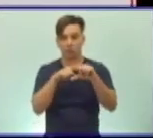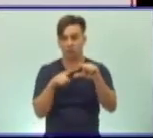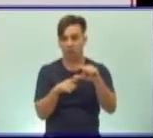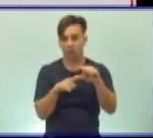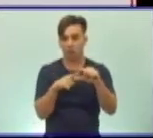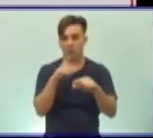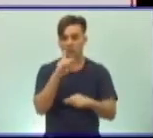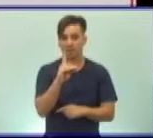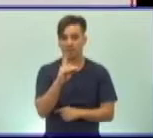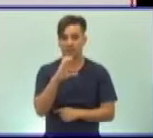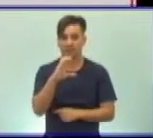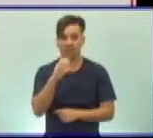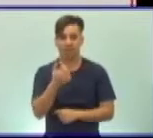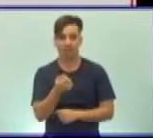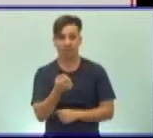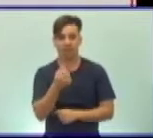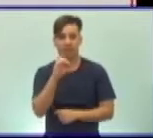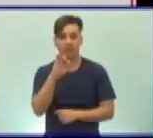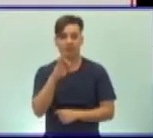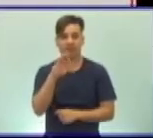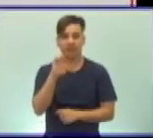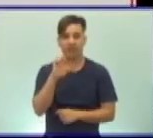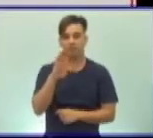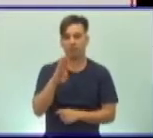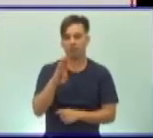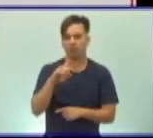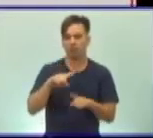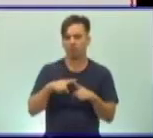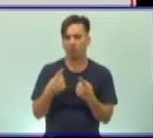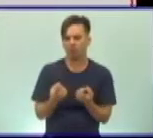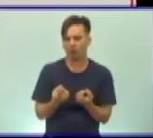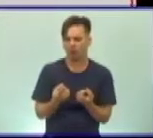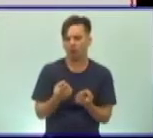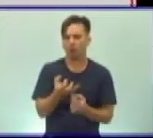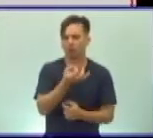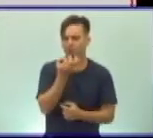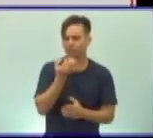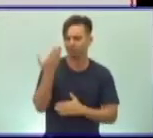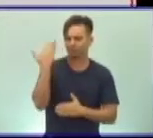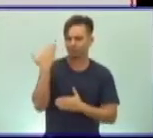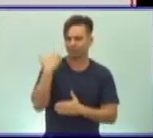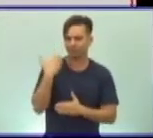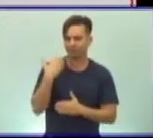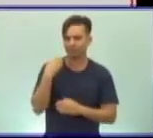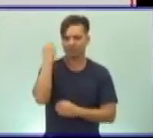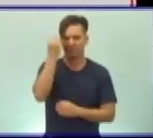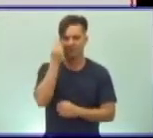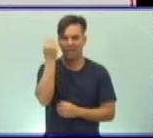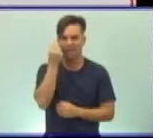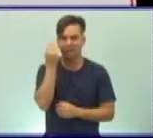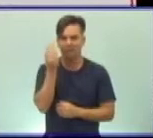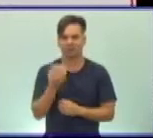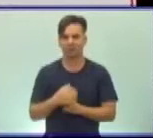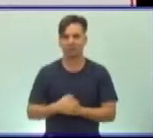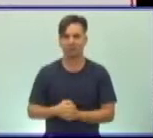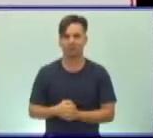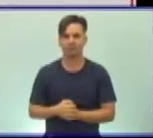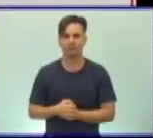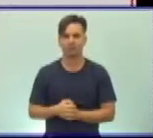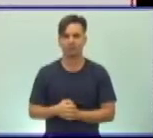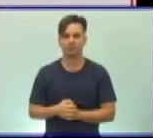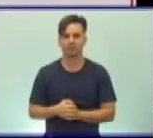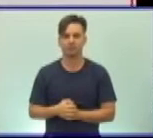DCA y FEB por la segunda condición que estuvimos analizando después.